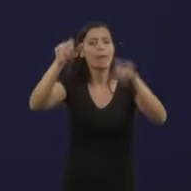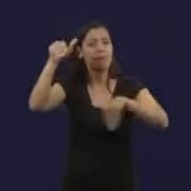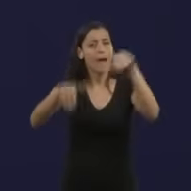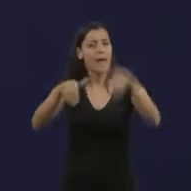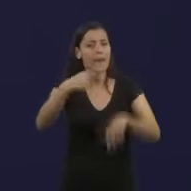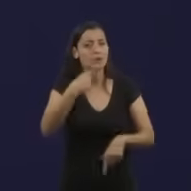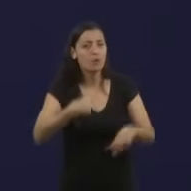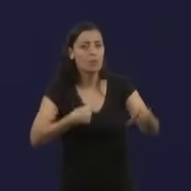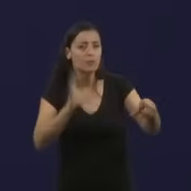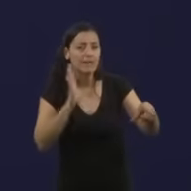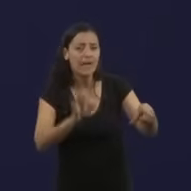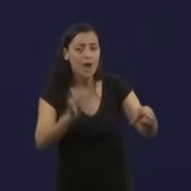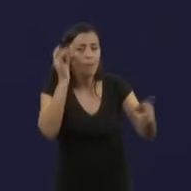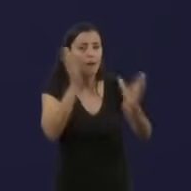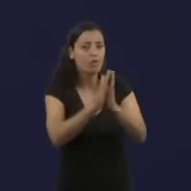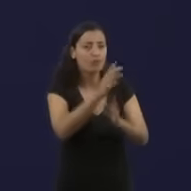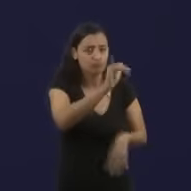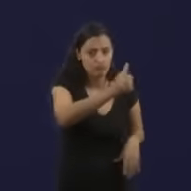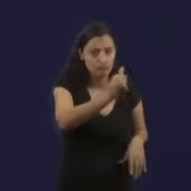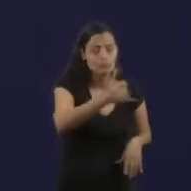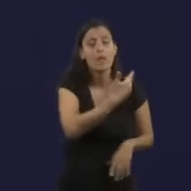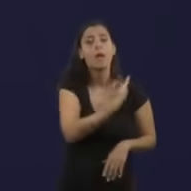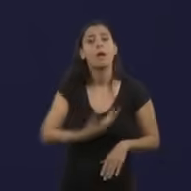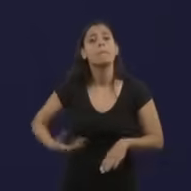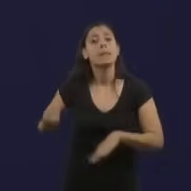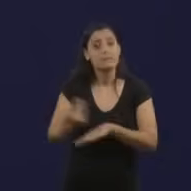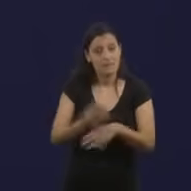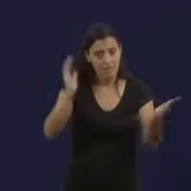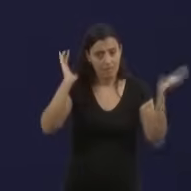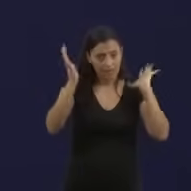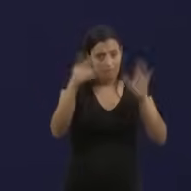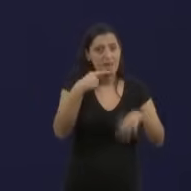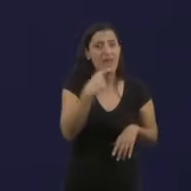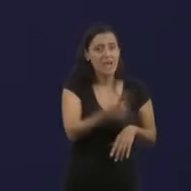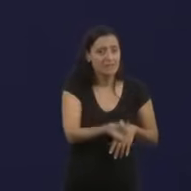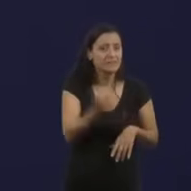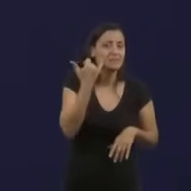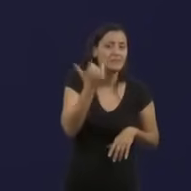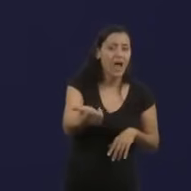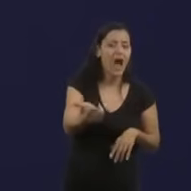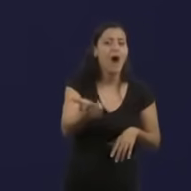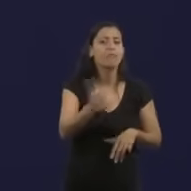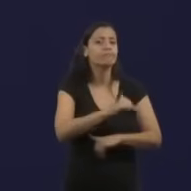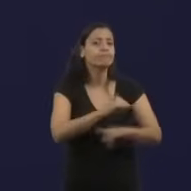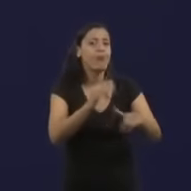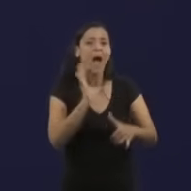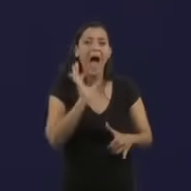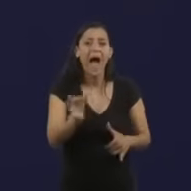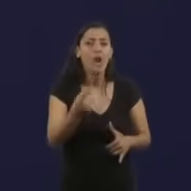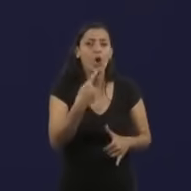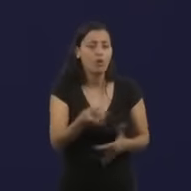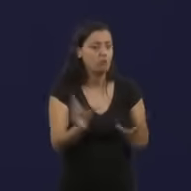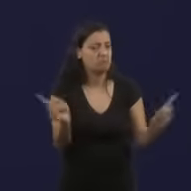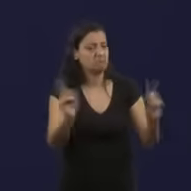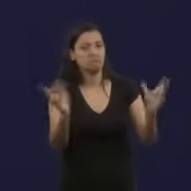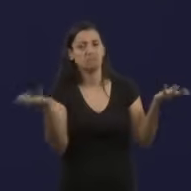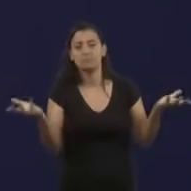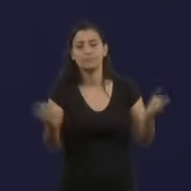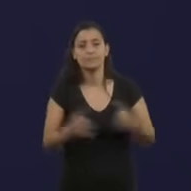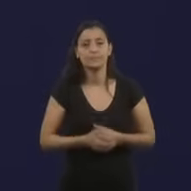preguntado algo disculpame si el presidente Javier Miley ha hecho comentarios sobre no los comentarios bueno